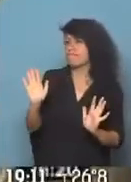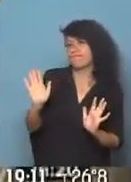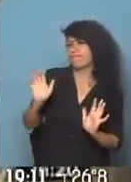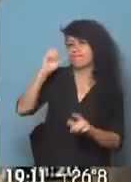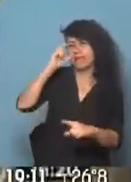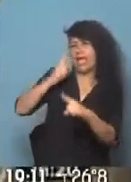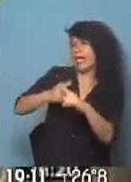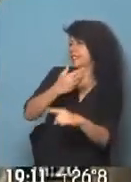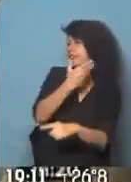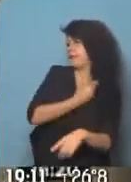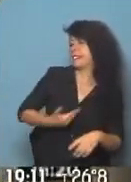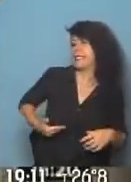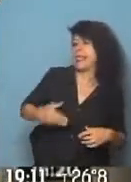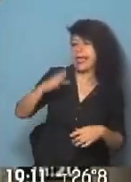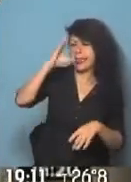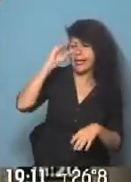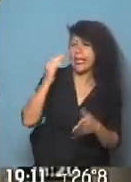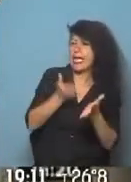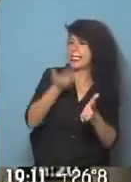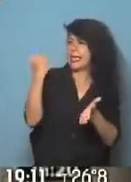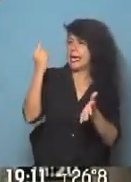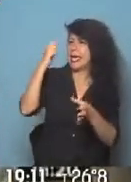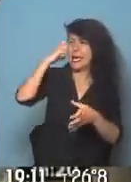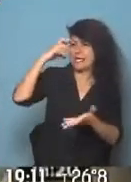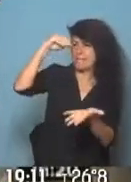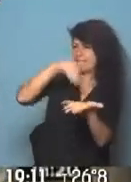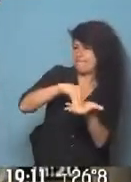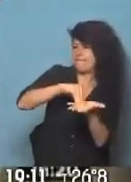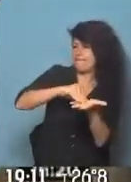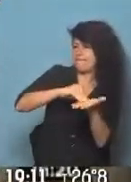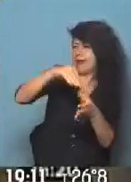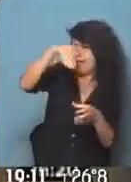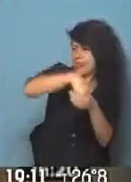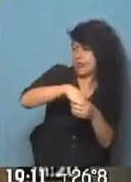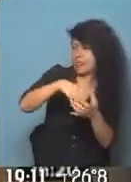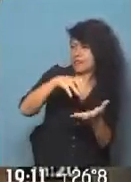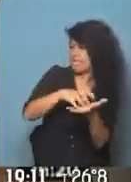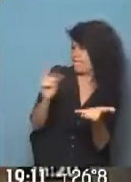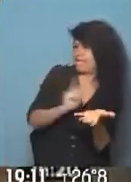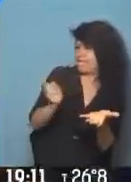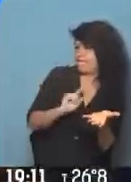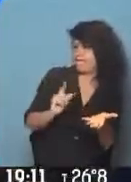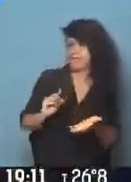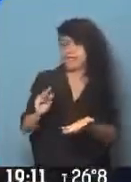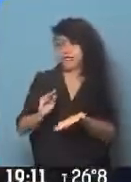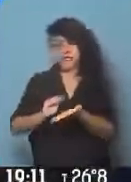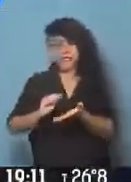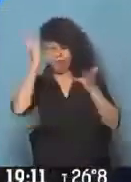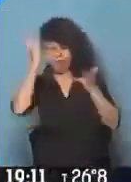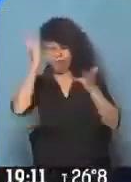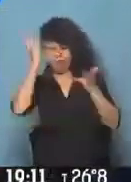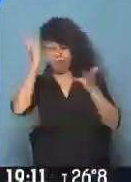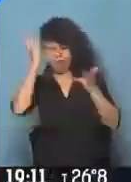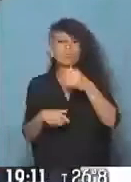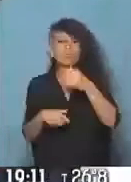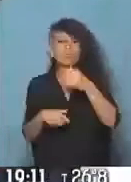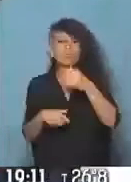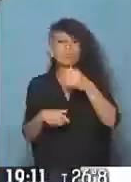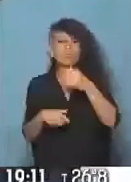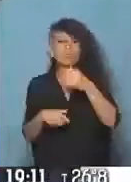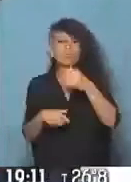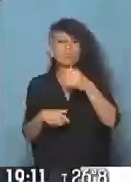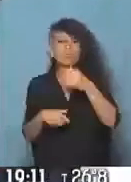cristina fernández este tema sigue abriendo una grieta dentro de la alianza gobernante el